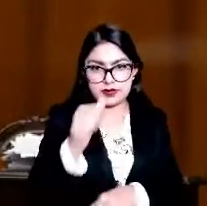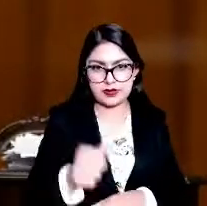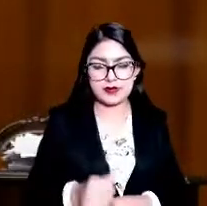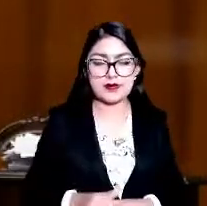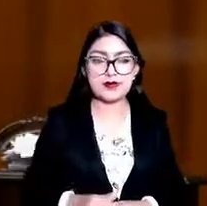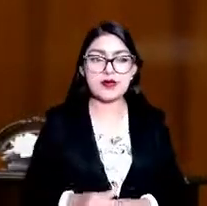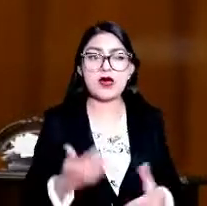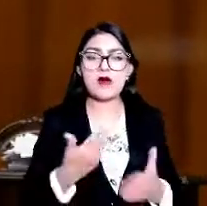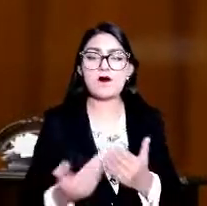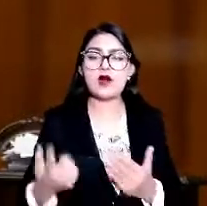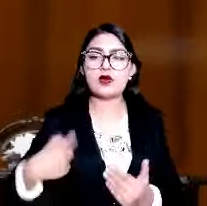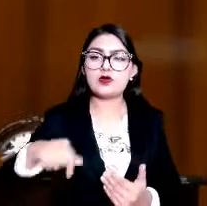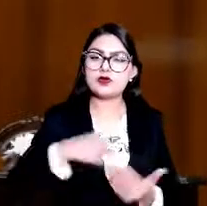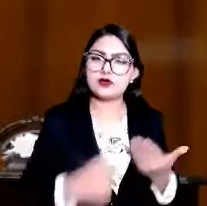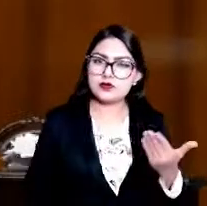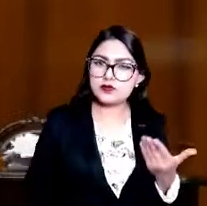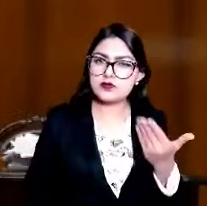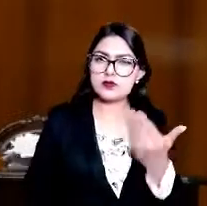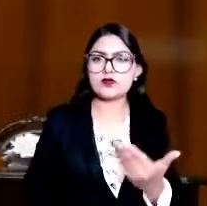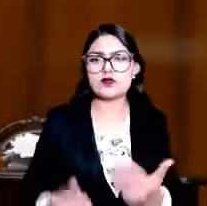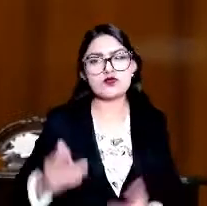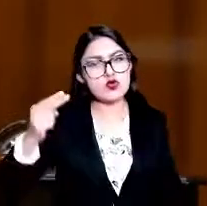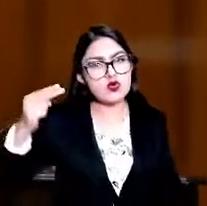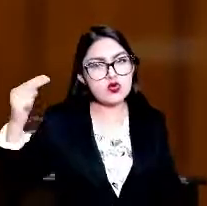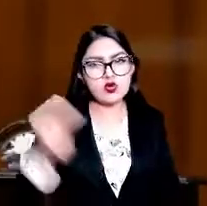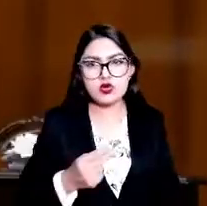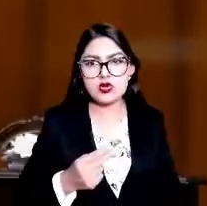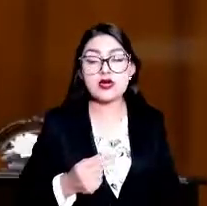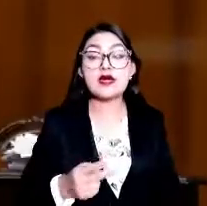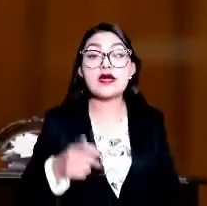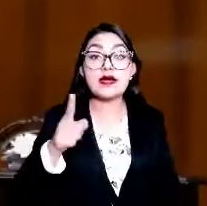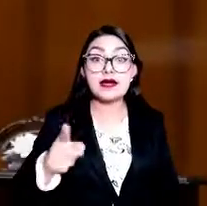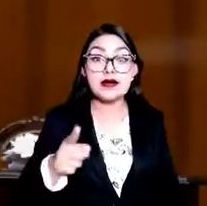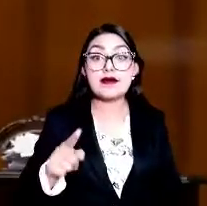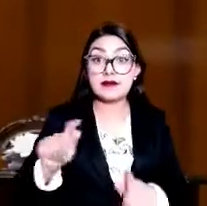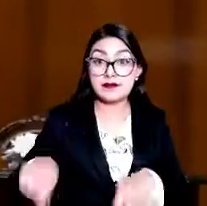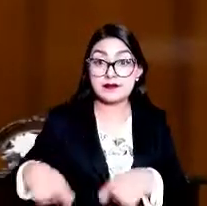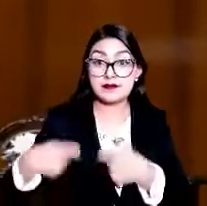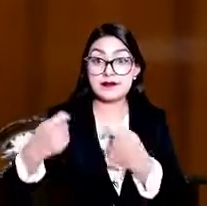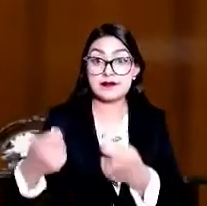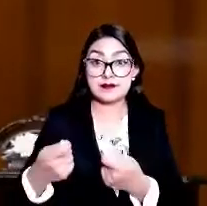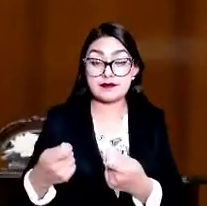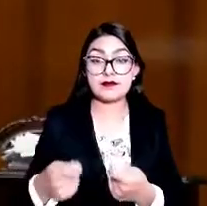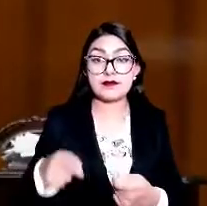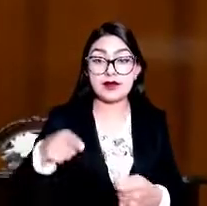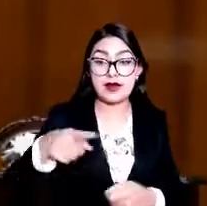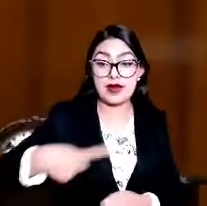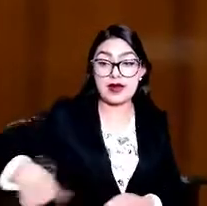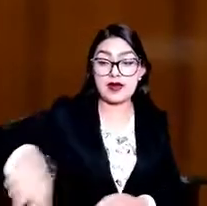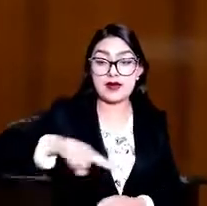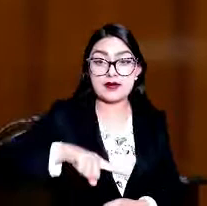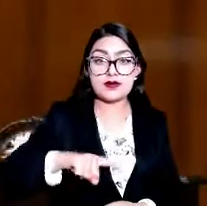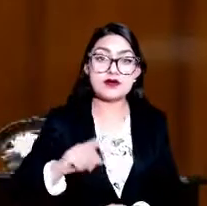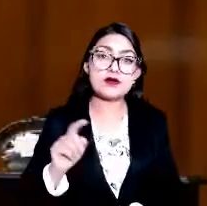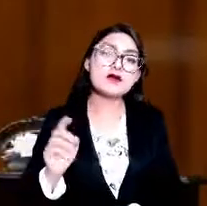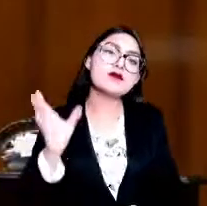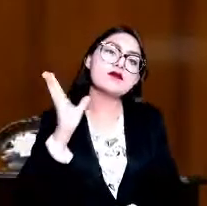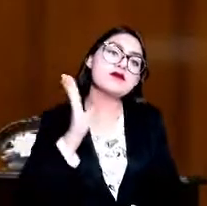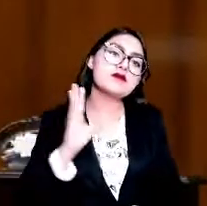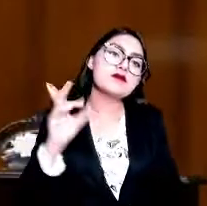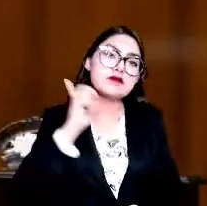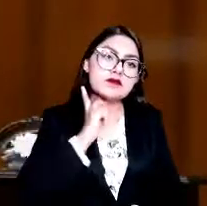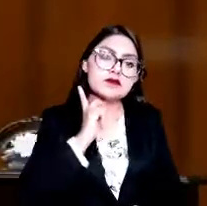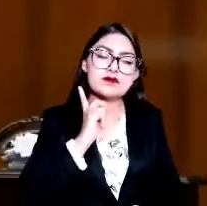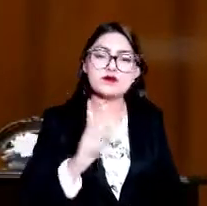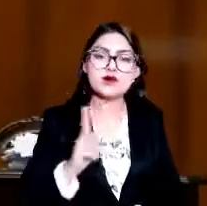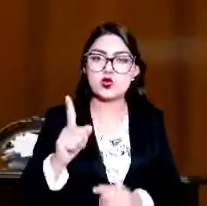solicitamos de manera urgente se remita a esta honorable legislatura un informe en el que se